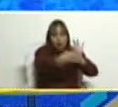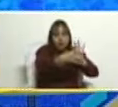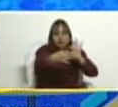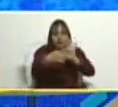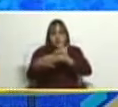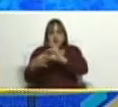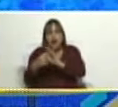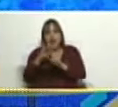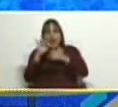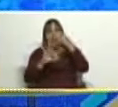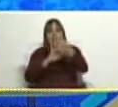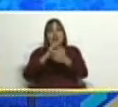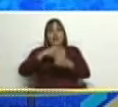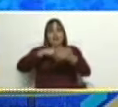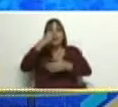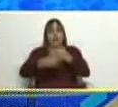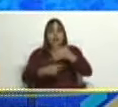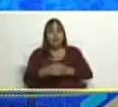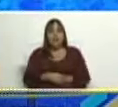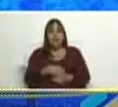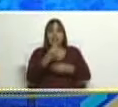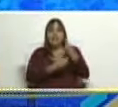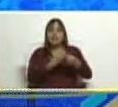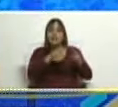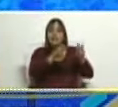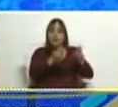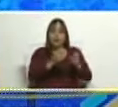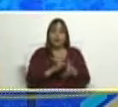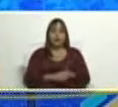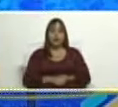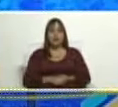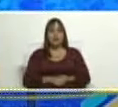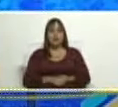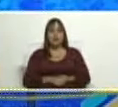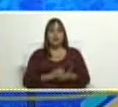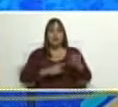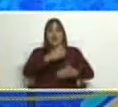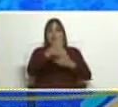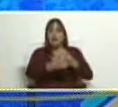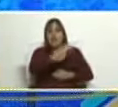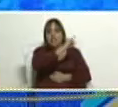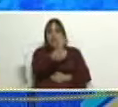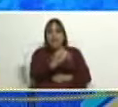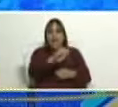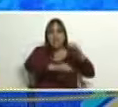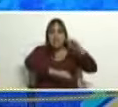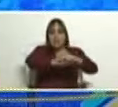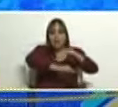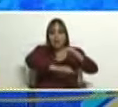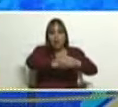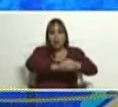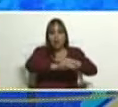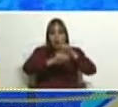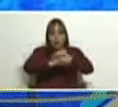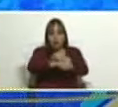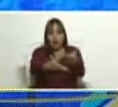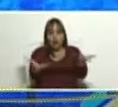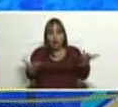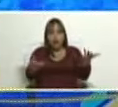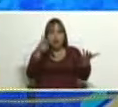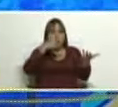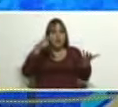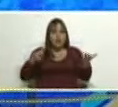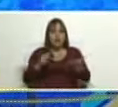planes y creando otro. El plan Z, zapatos para el pueblo,